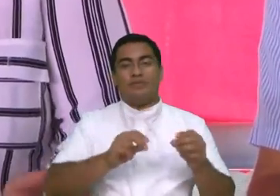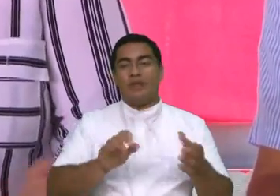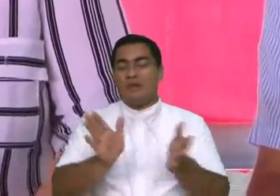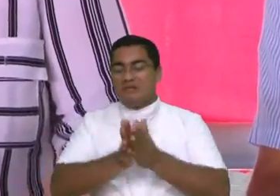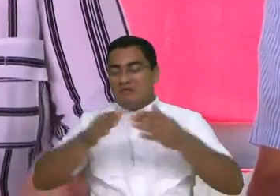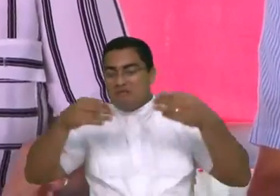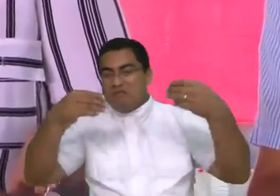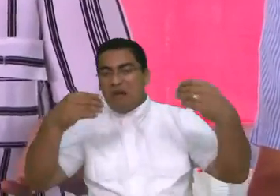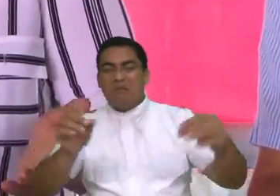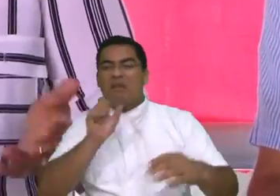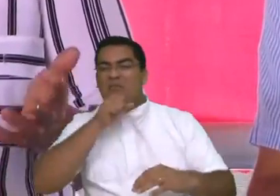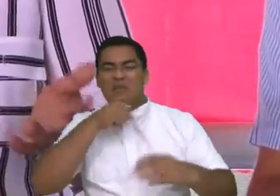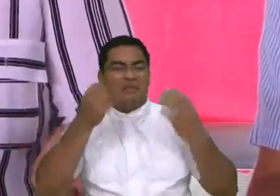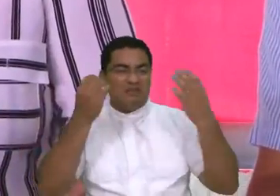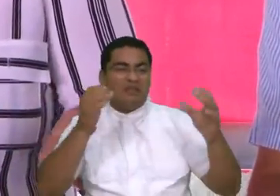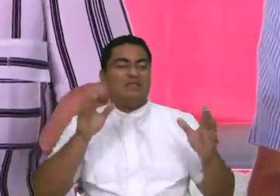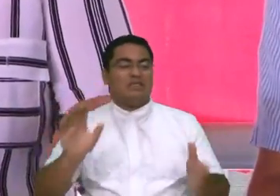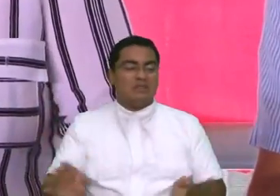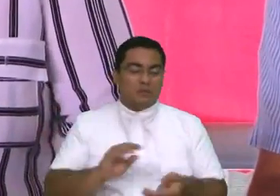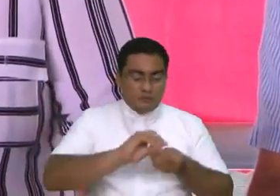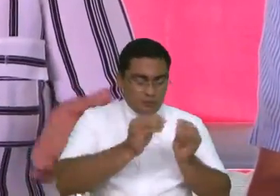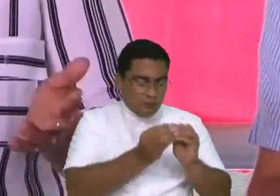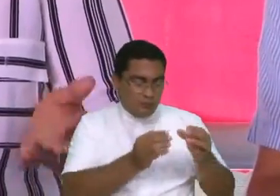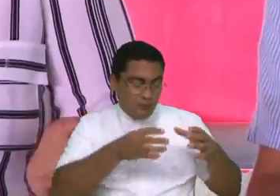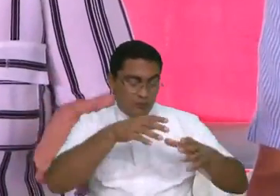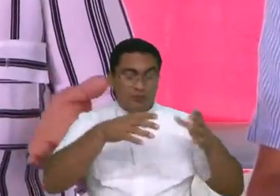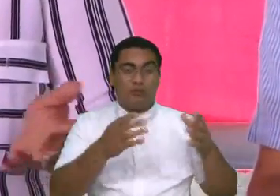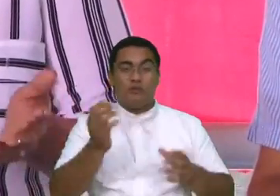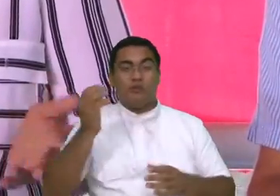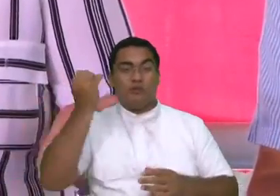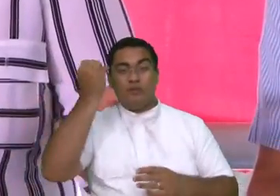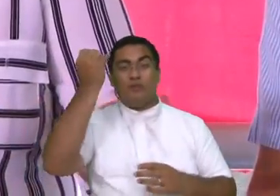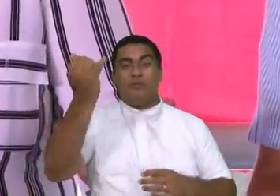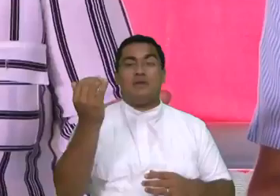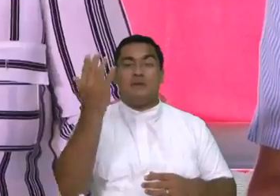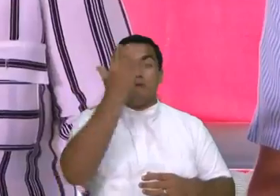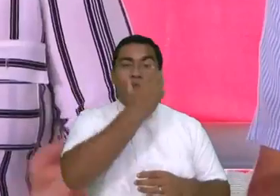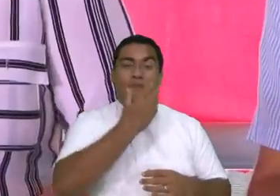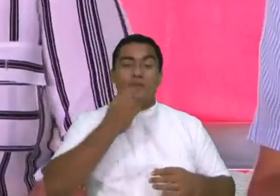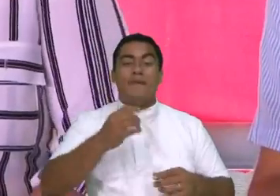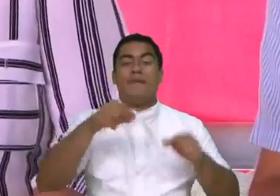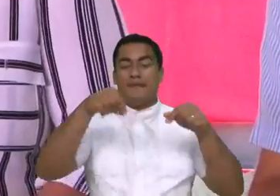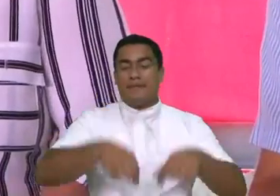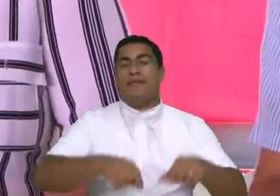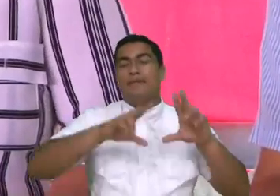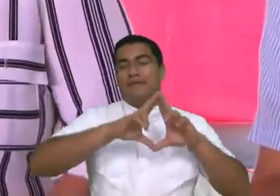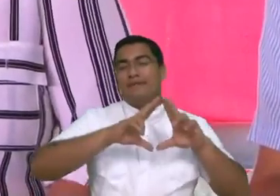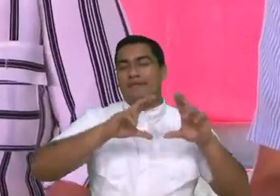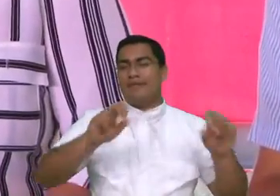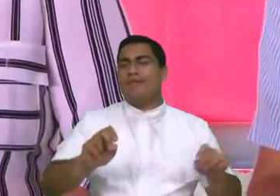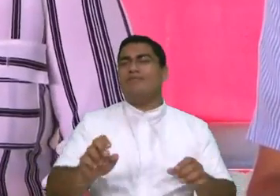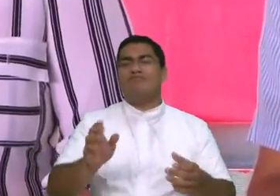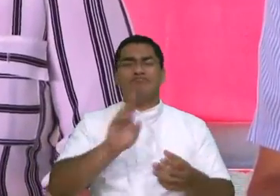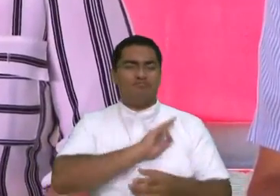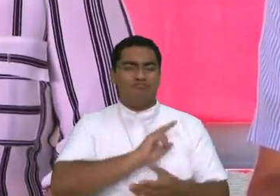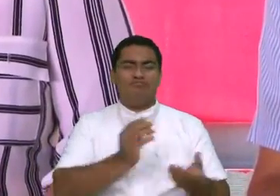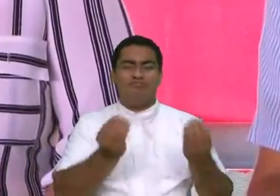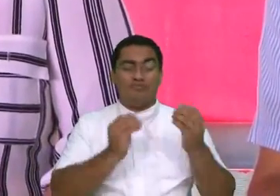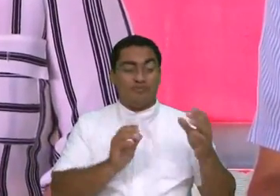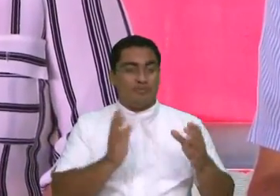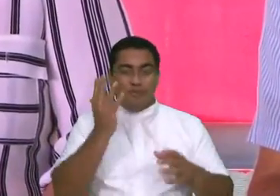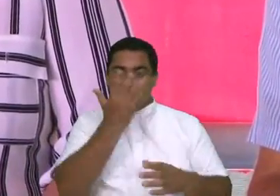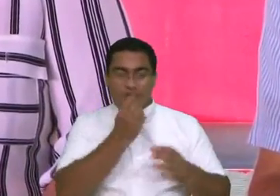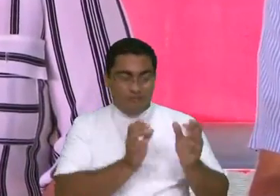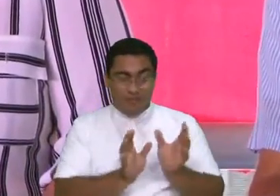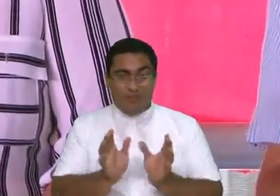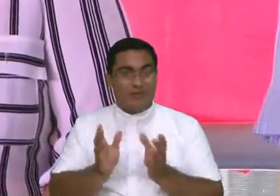con todo lo que nosotros podamos crear cosas bellas, que aquí en Nicaragua se existen muchas cosas bonitas para transformar nuestra artesanía, y vamos